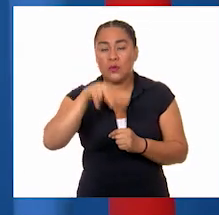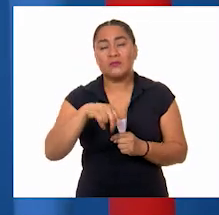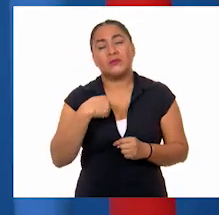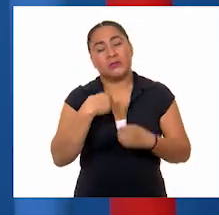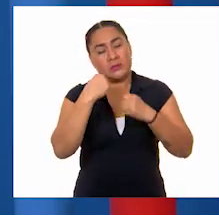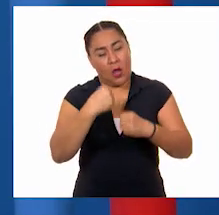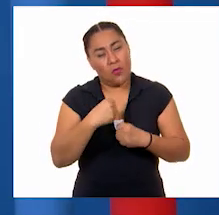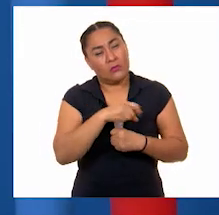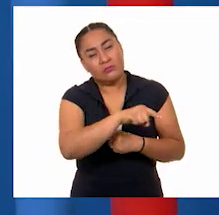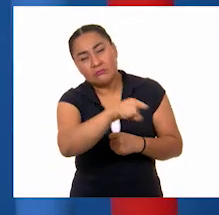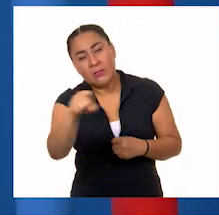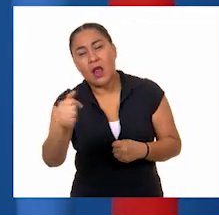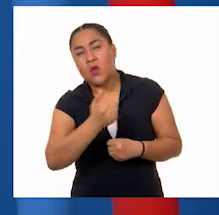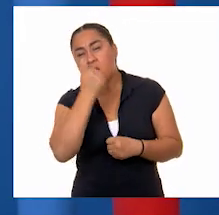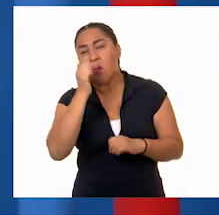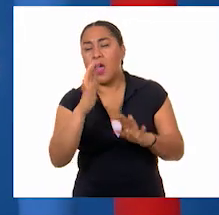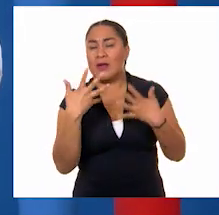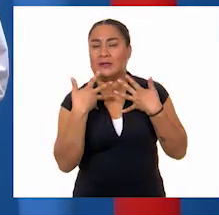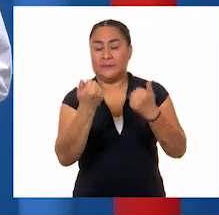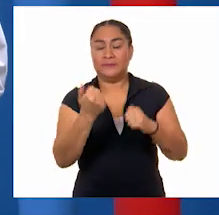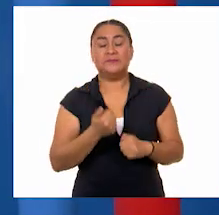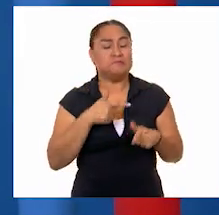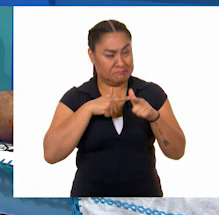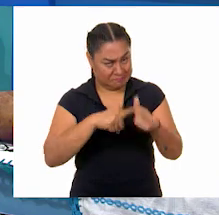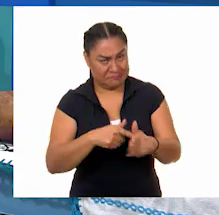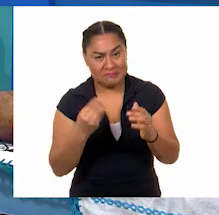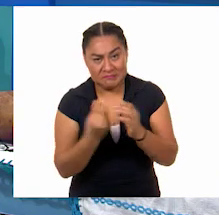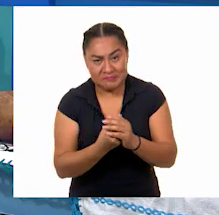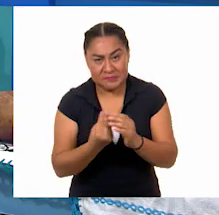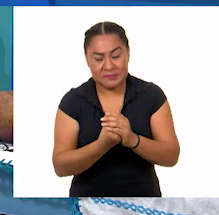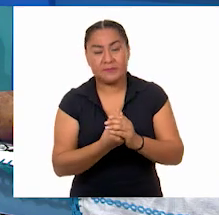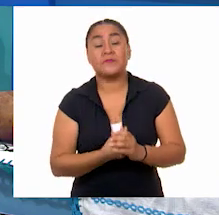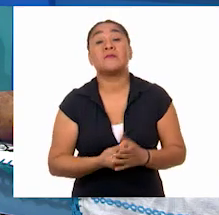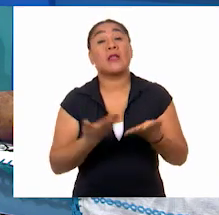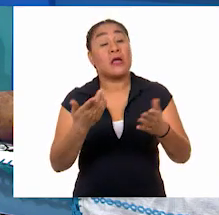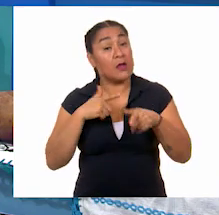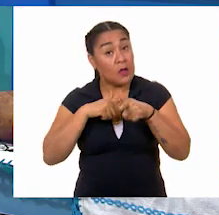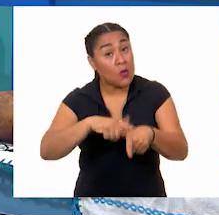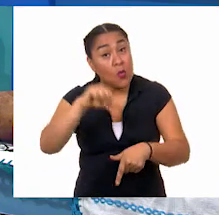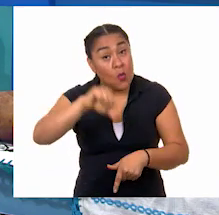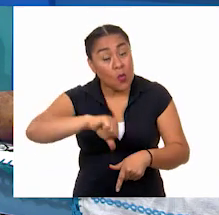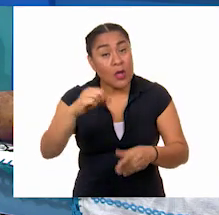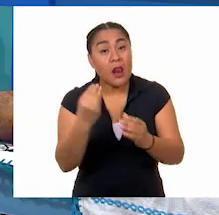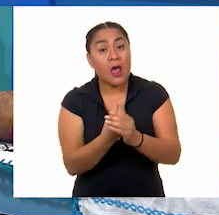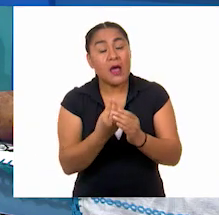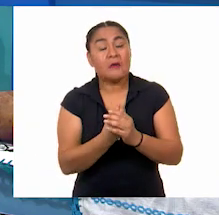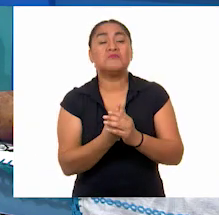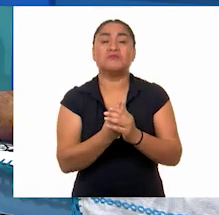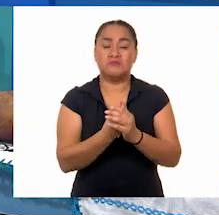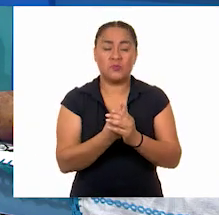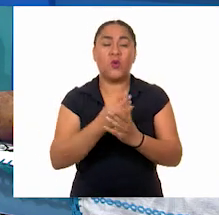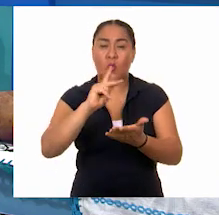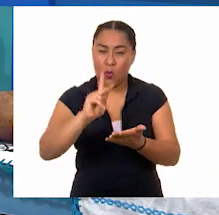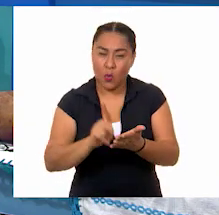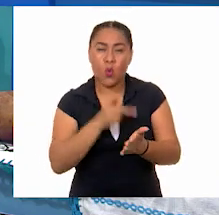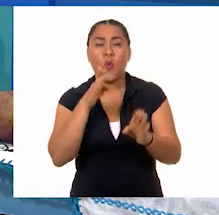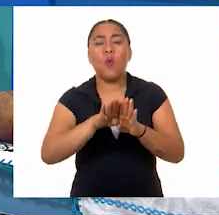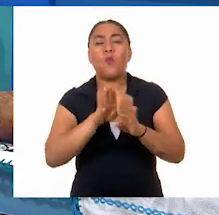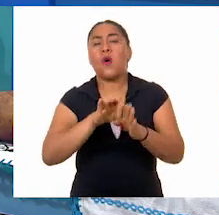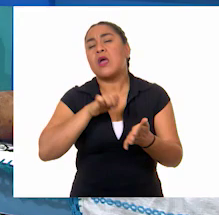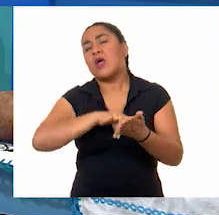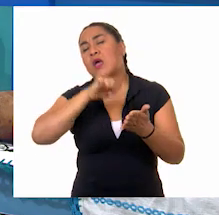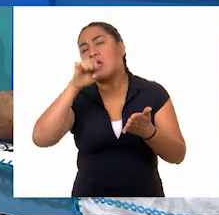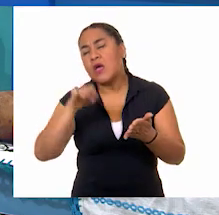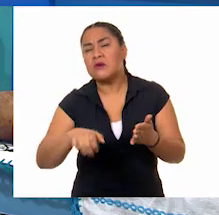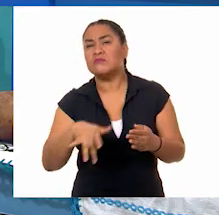también. ¿Cómo continuaremos nuestra clase, maestro? Para continuar con nuestra clase del día de hoy, retomaremos un ejemplo que